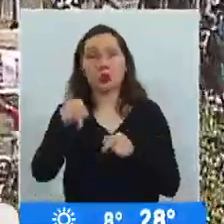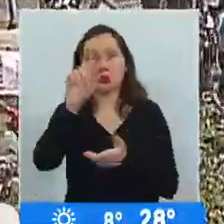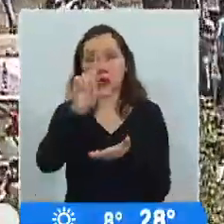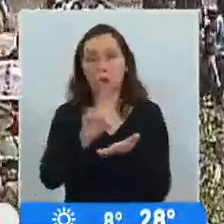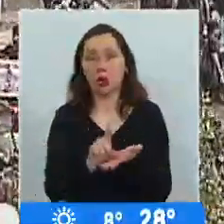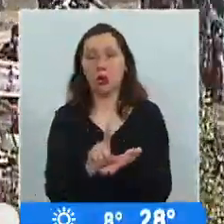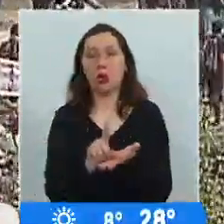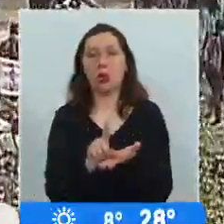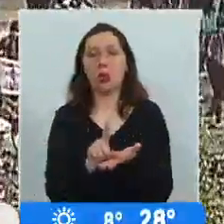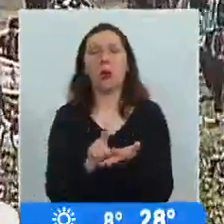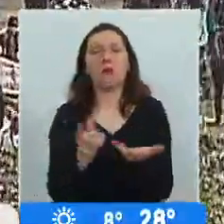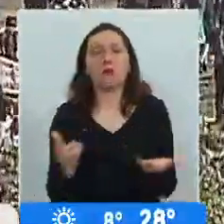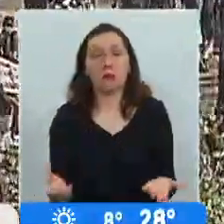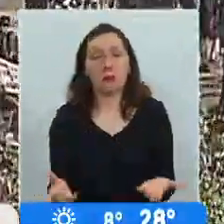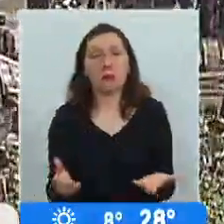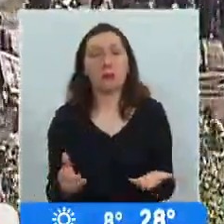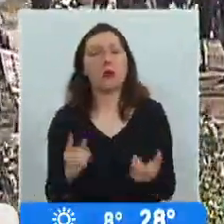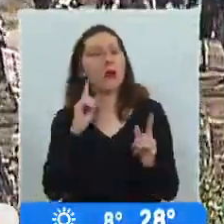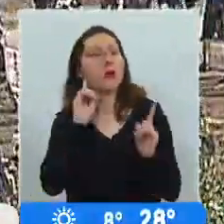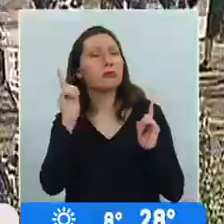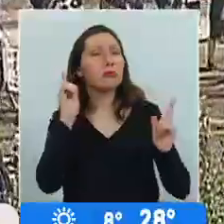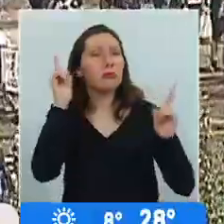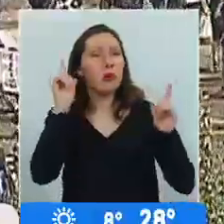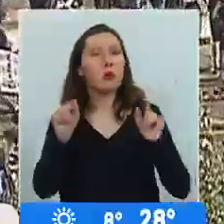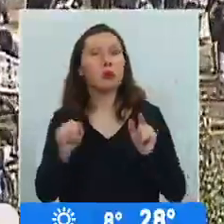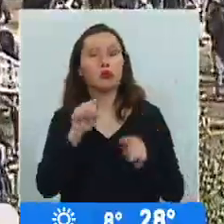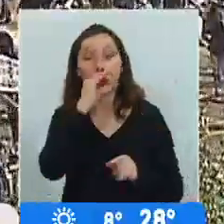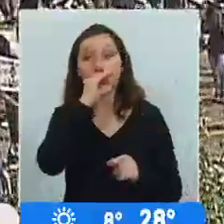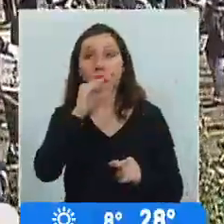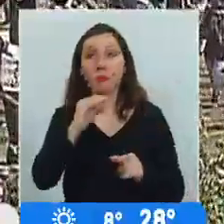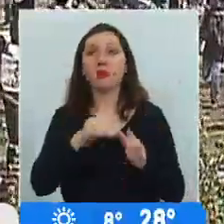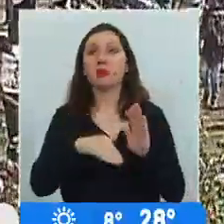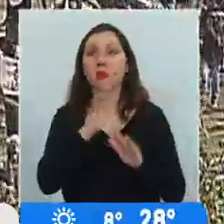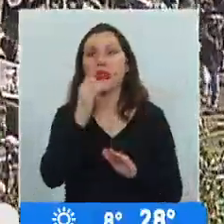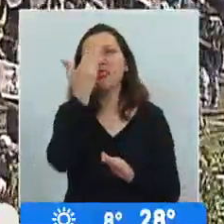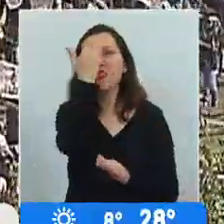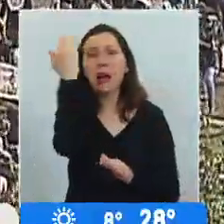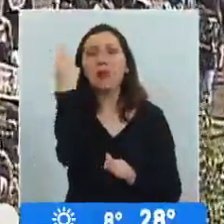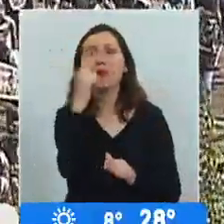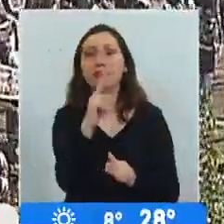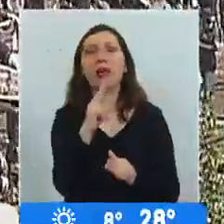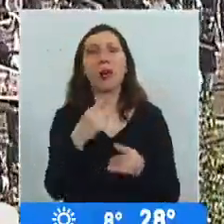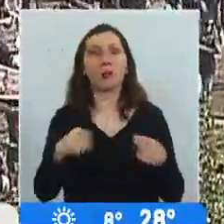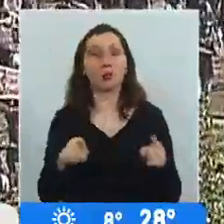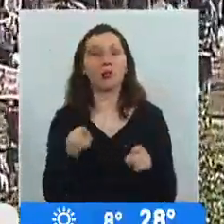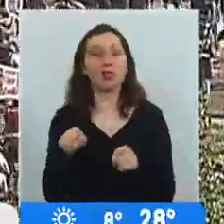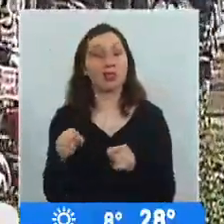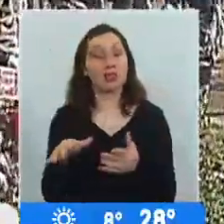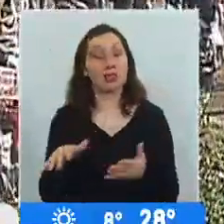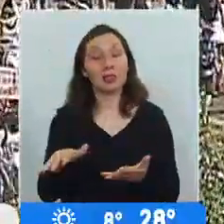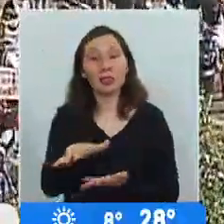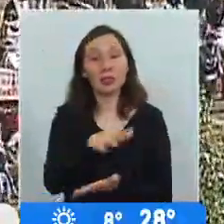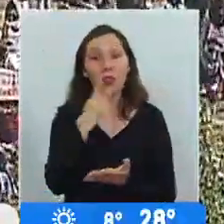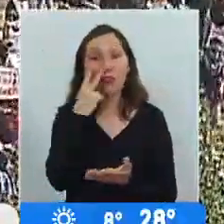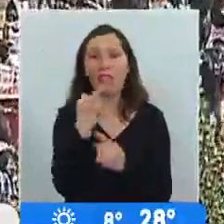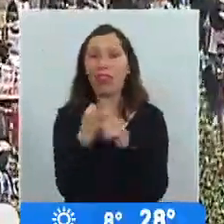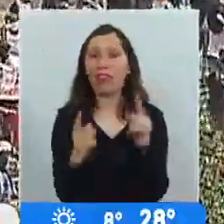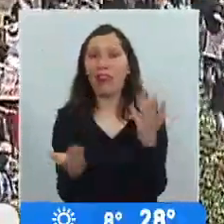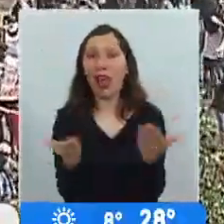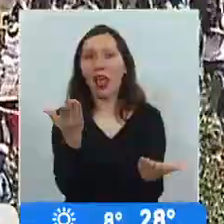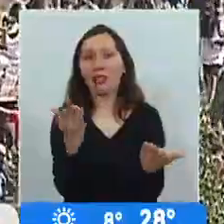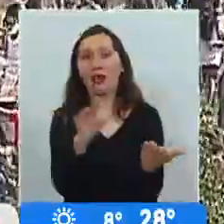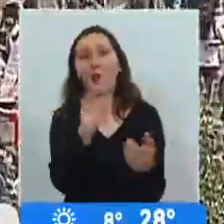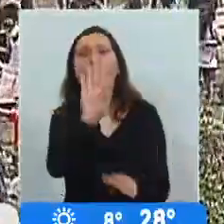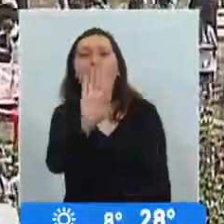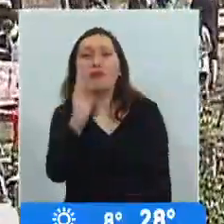este lugar. Entonces, claro, como se los comentaba yo, es una situación que se ven las dos caras de la moneda